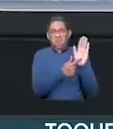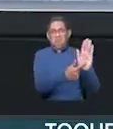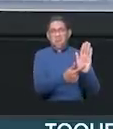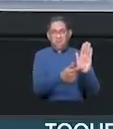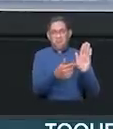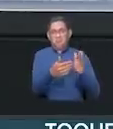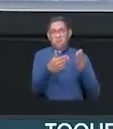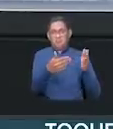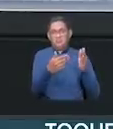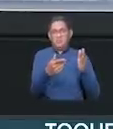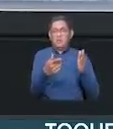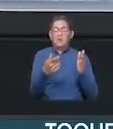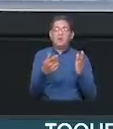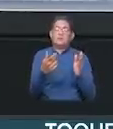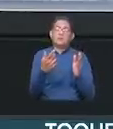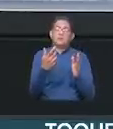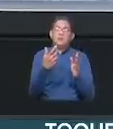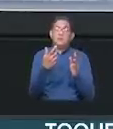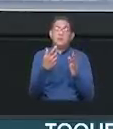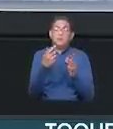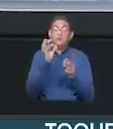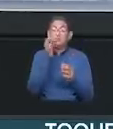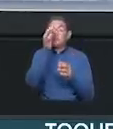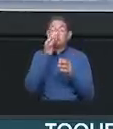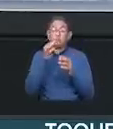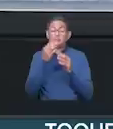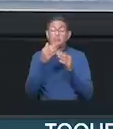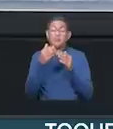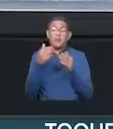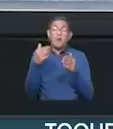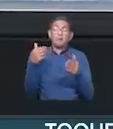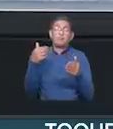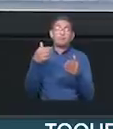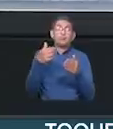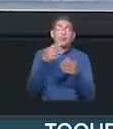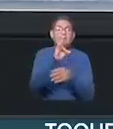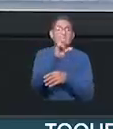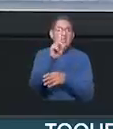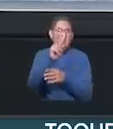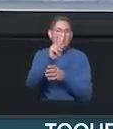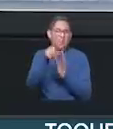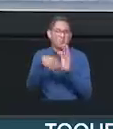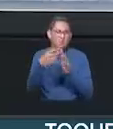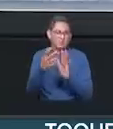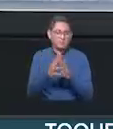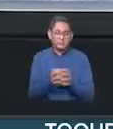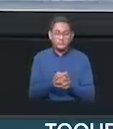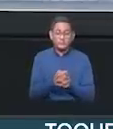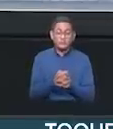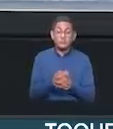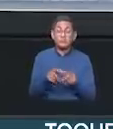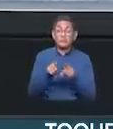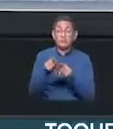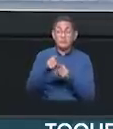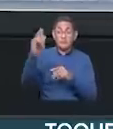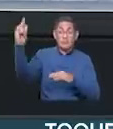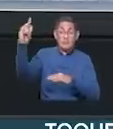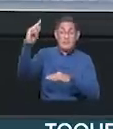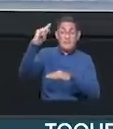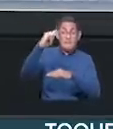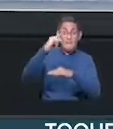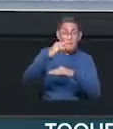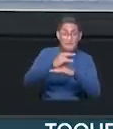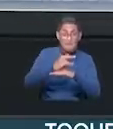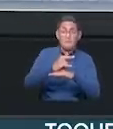además el pasajero a su llegada debe presentar y portar la